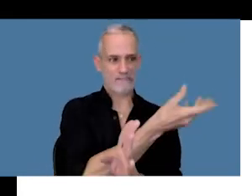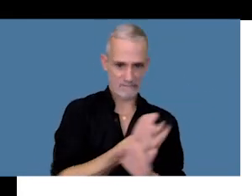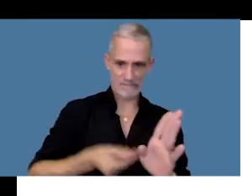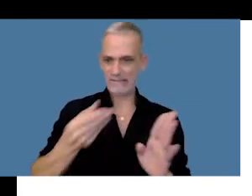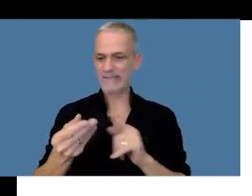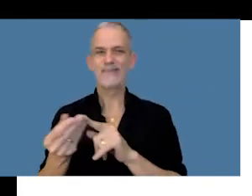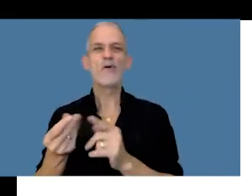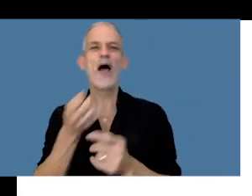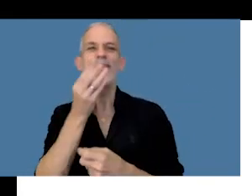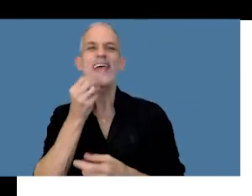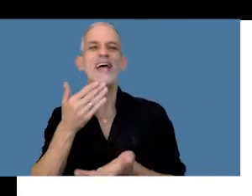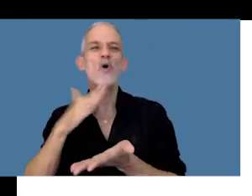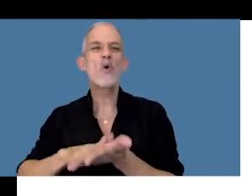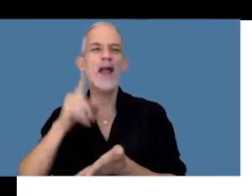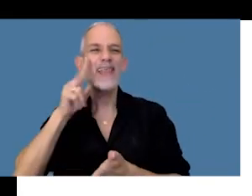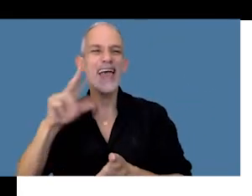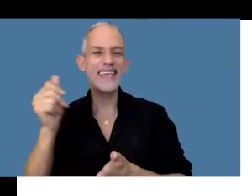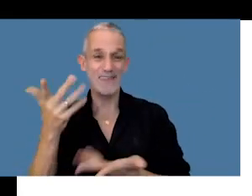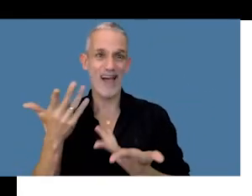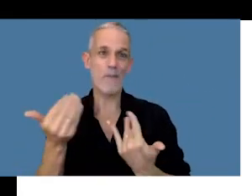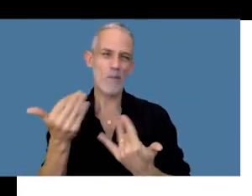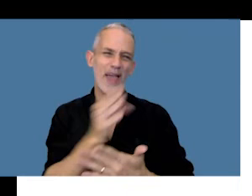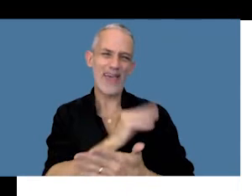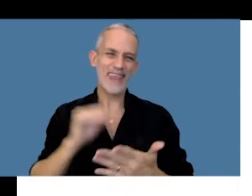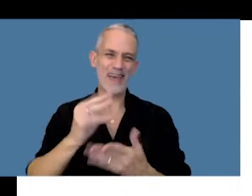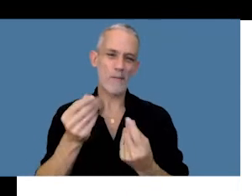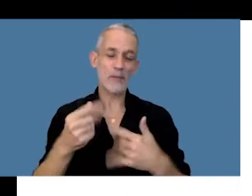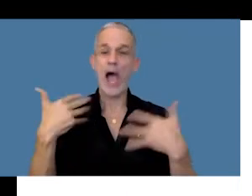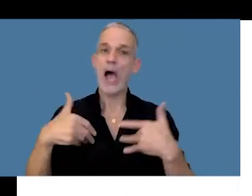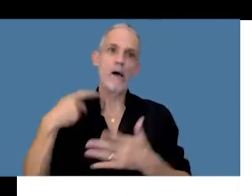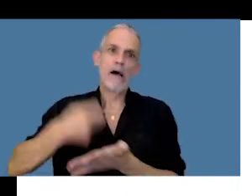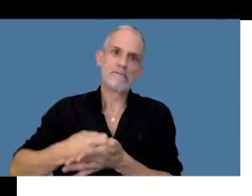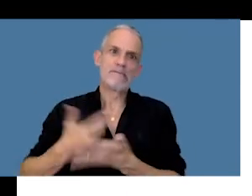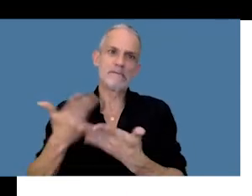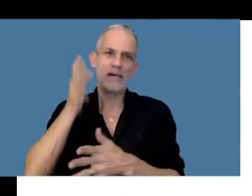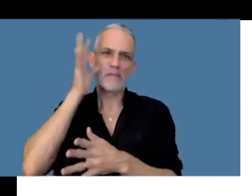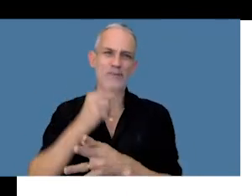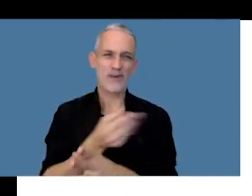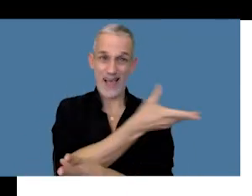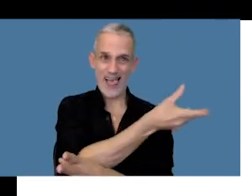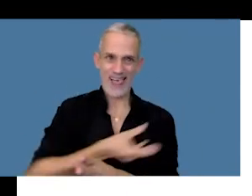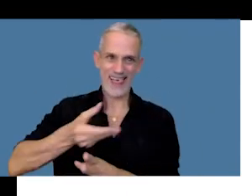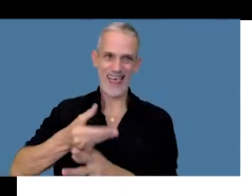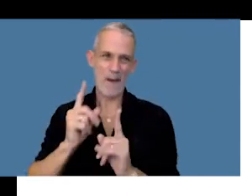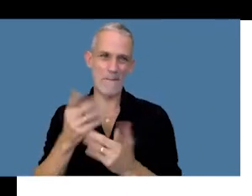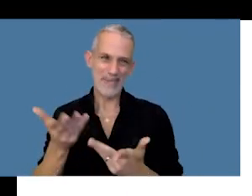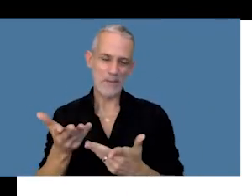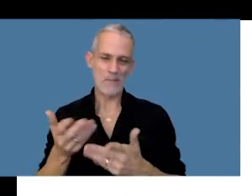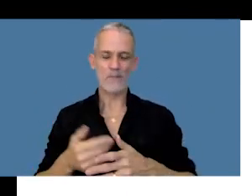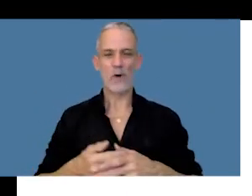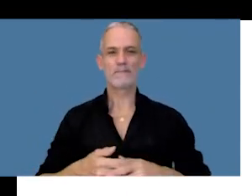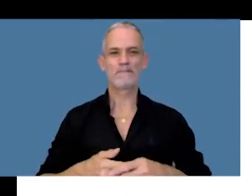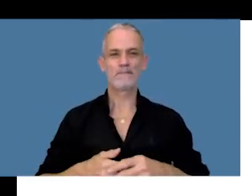las declaraciones juradas de IVA y no resultarle tan pesada justamente la carga de esa obligación